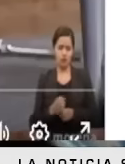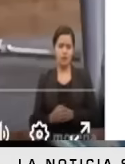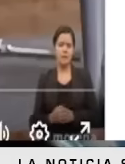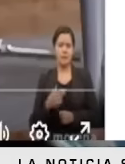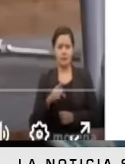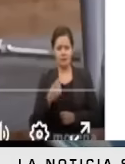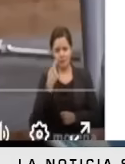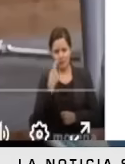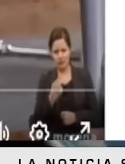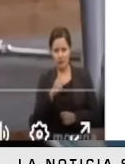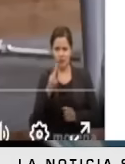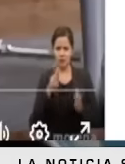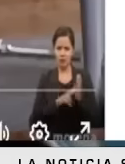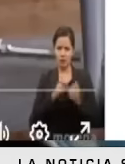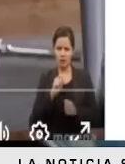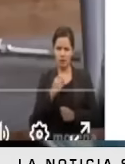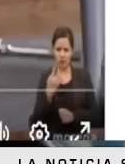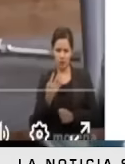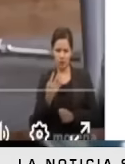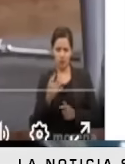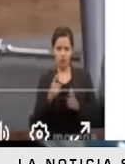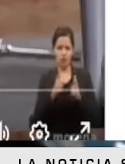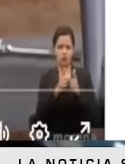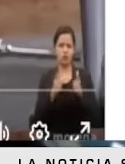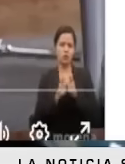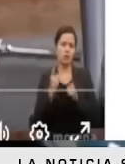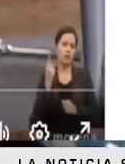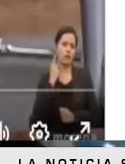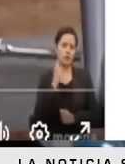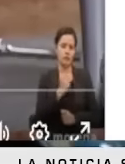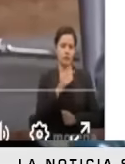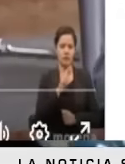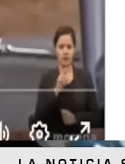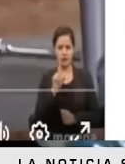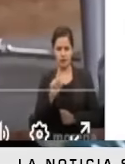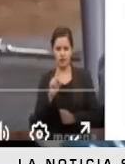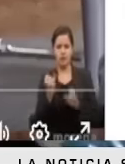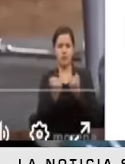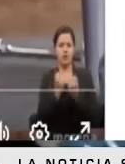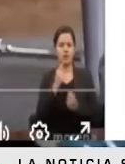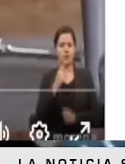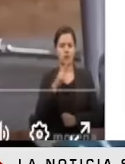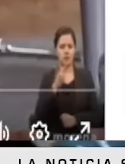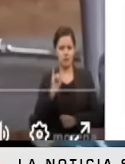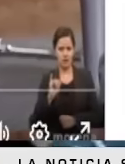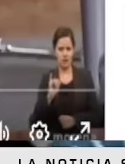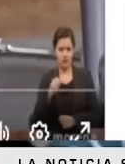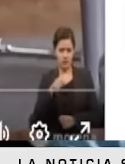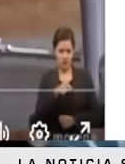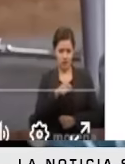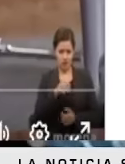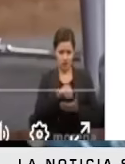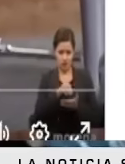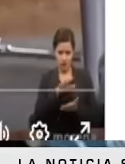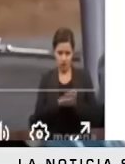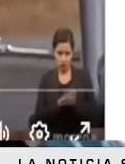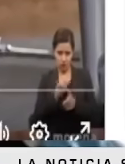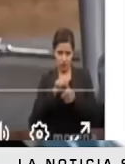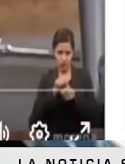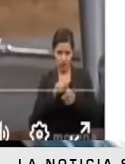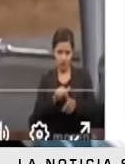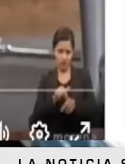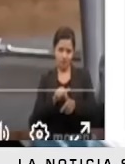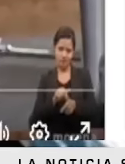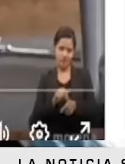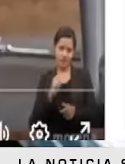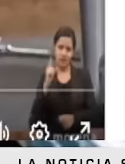del 2024, muy difícilmente el Partido de la Revolución Democrática y el Partido Revolucionario Institucional mantengan su registro como partido político y